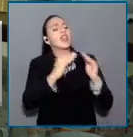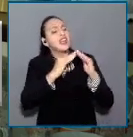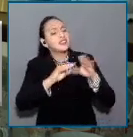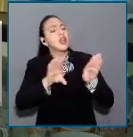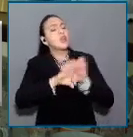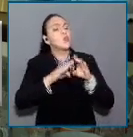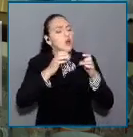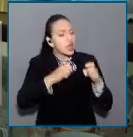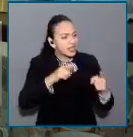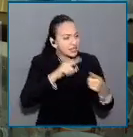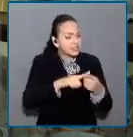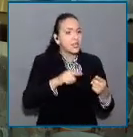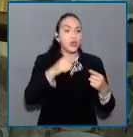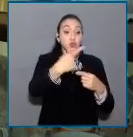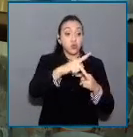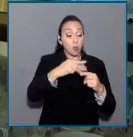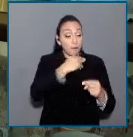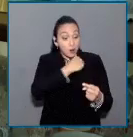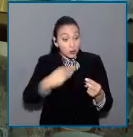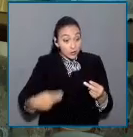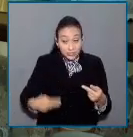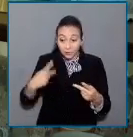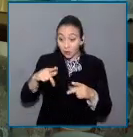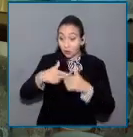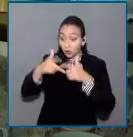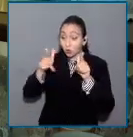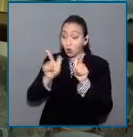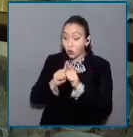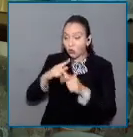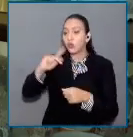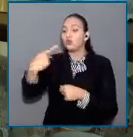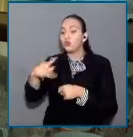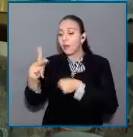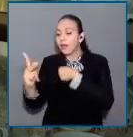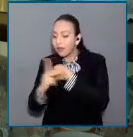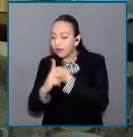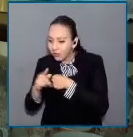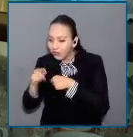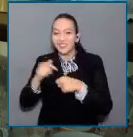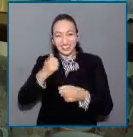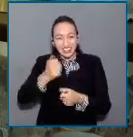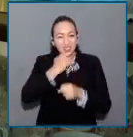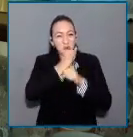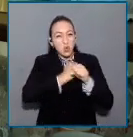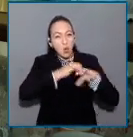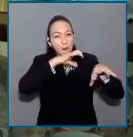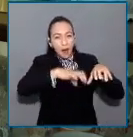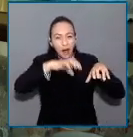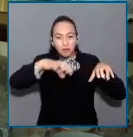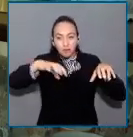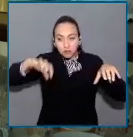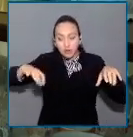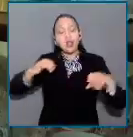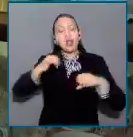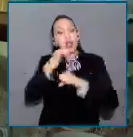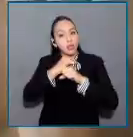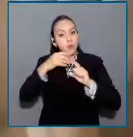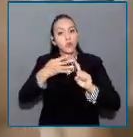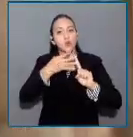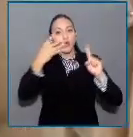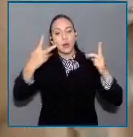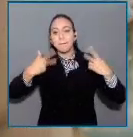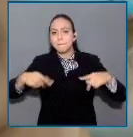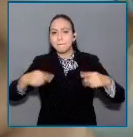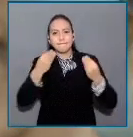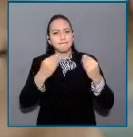país? Vaya, ¿cómo es tu planeta en términos de respeto a la población LGBTI? No tenemos buenas noticias.